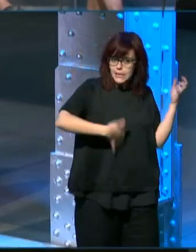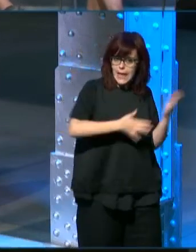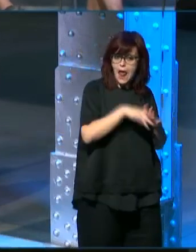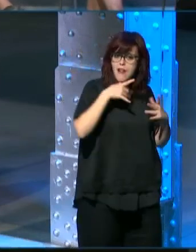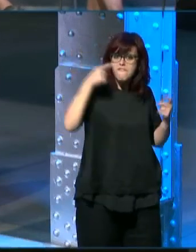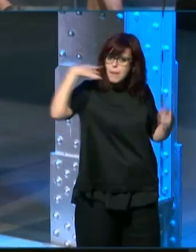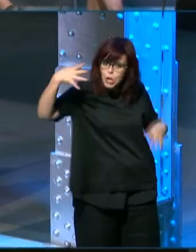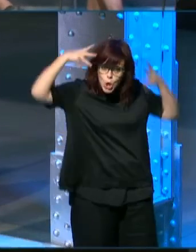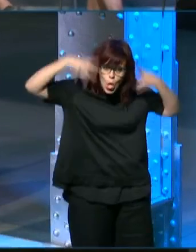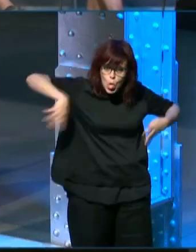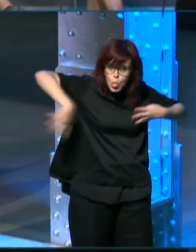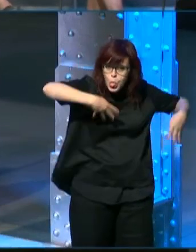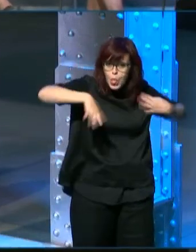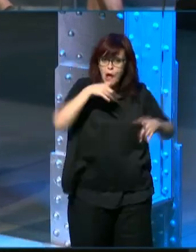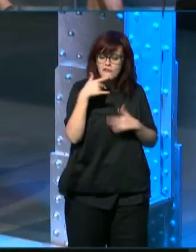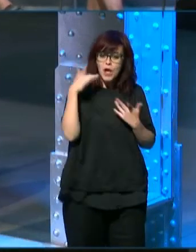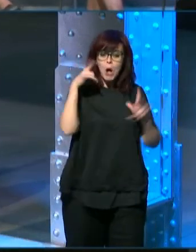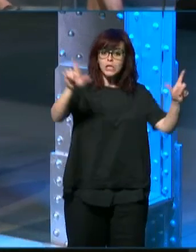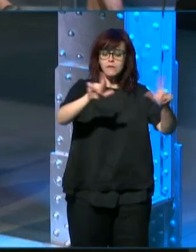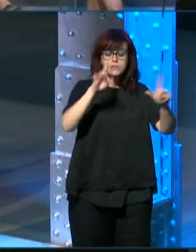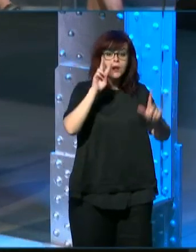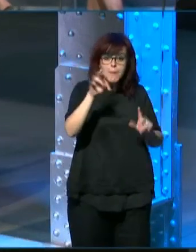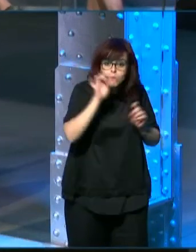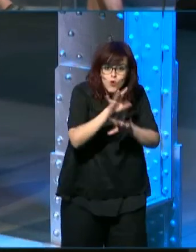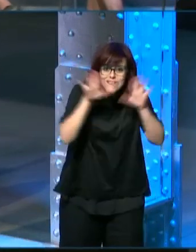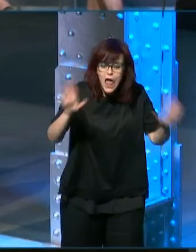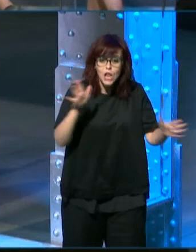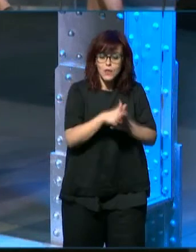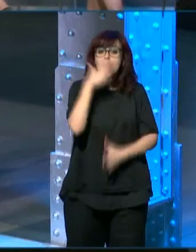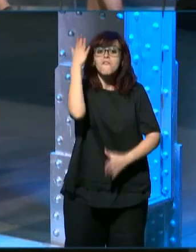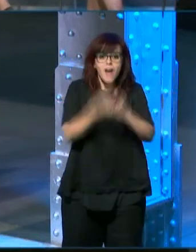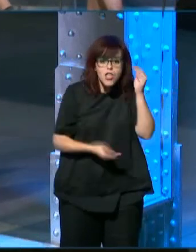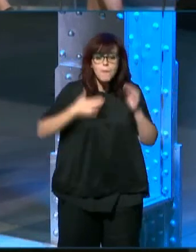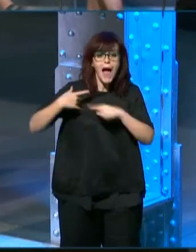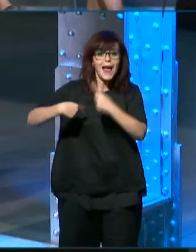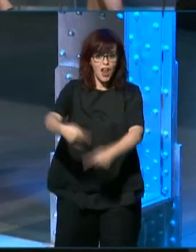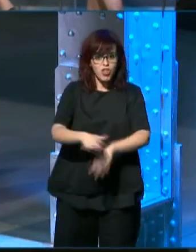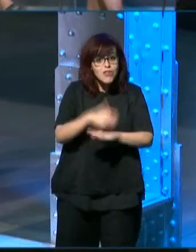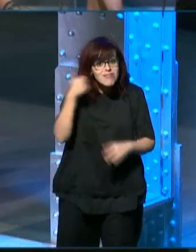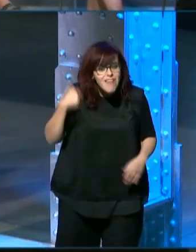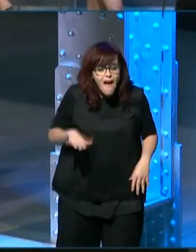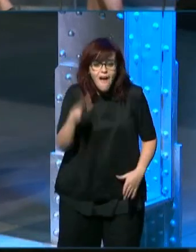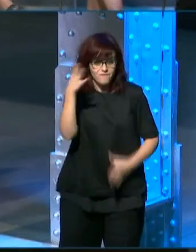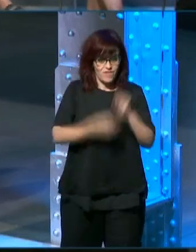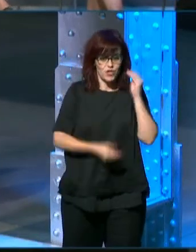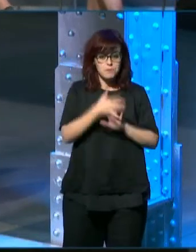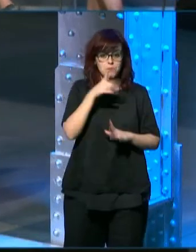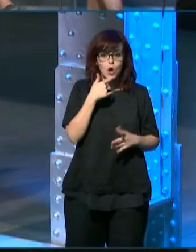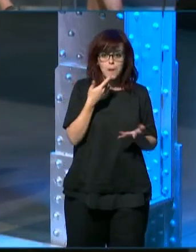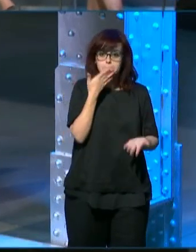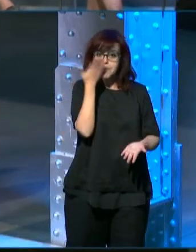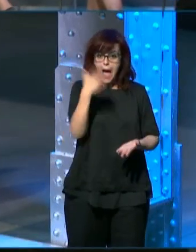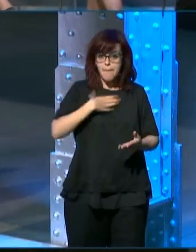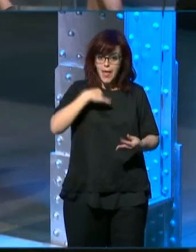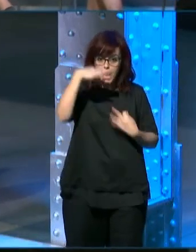todos los días. Están... Claro, ella lo veía. Ella veía que era un error de mi generación ya pegarme a los papeles. Lo